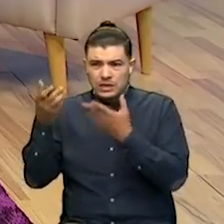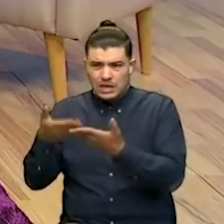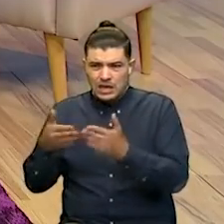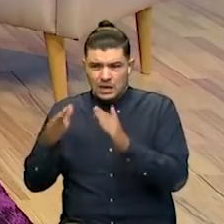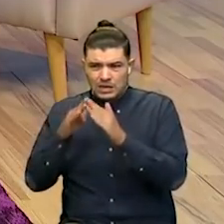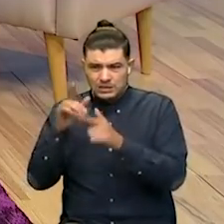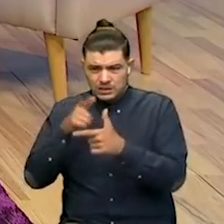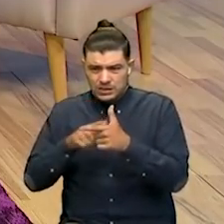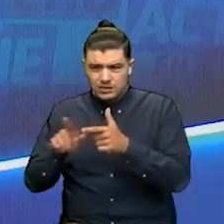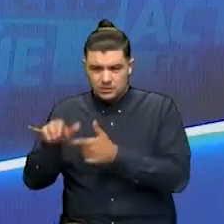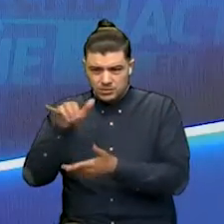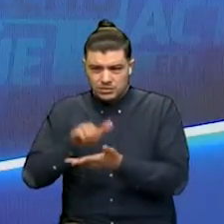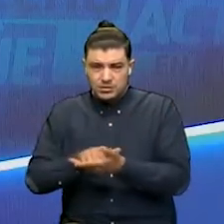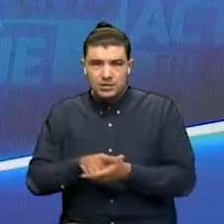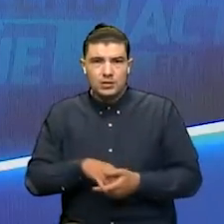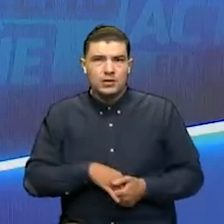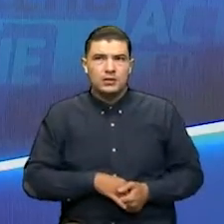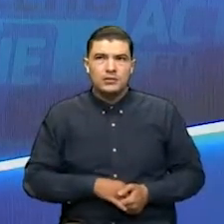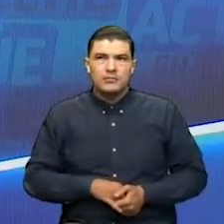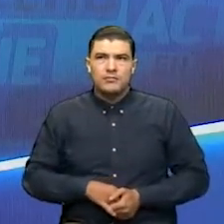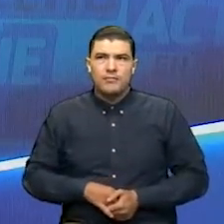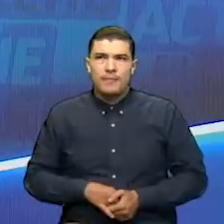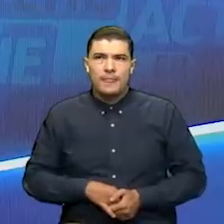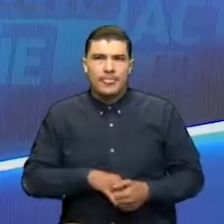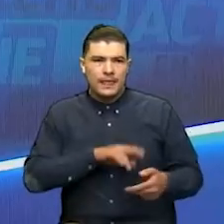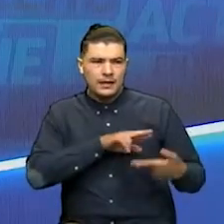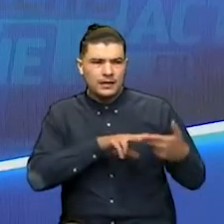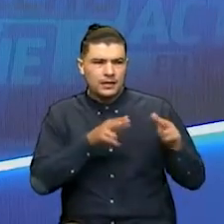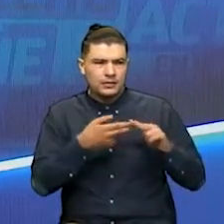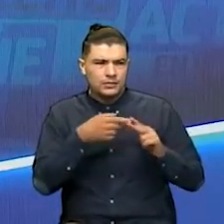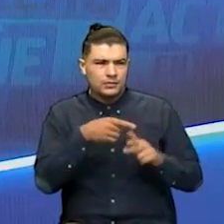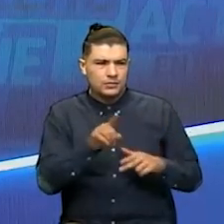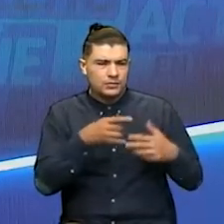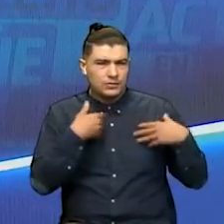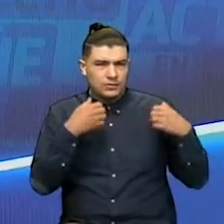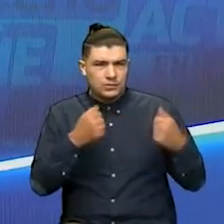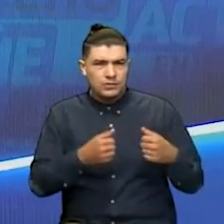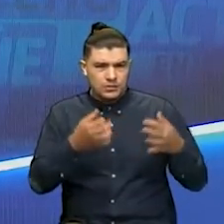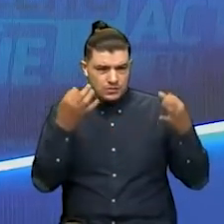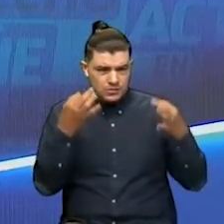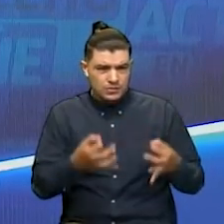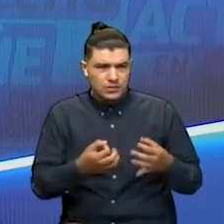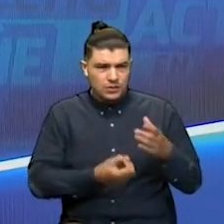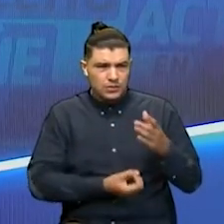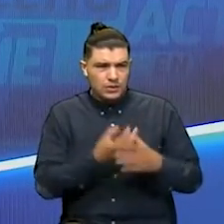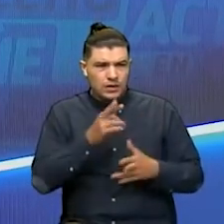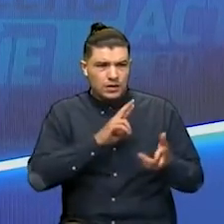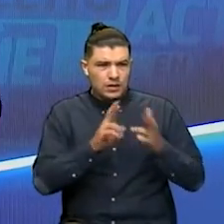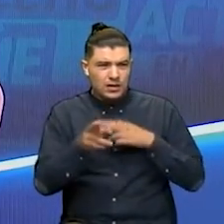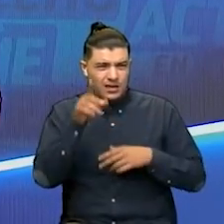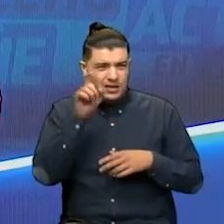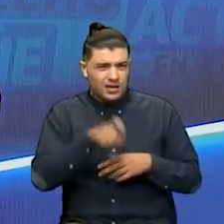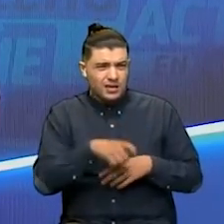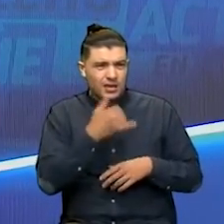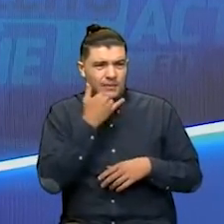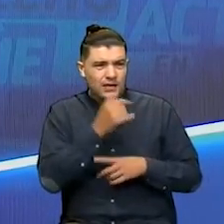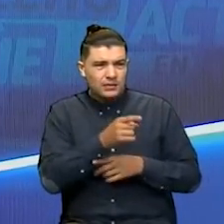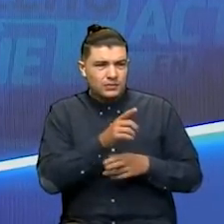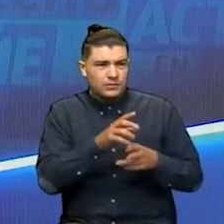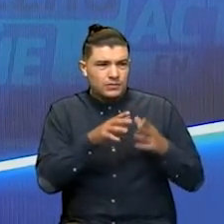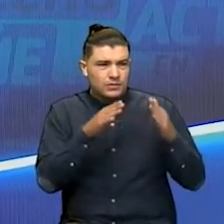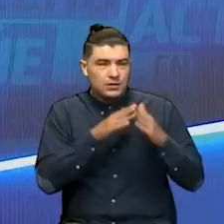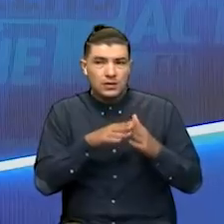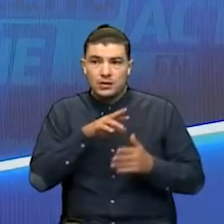Andrés, por su inquietud. Con respecto a ese patrimonio familiar y la consolidación de una nueva relación, ¿hay qué pasa con esos bienes,